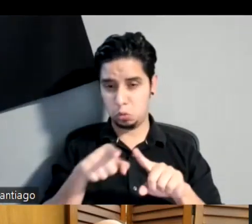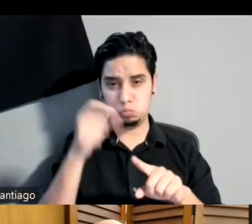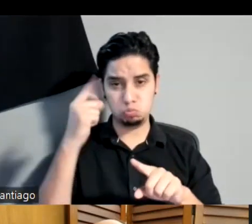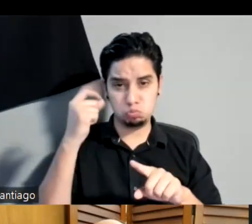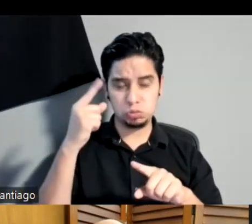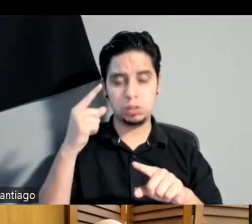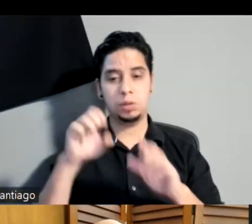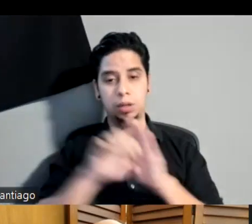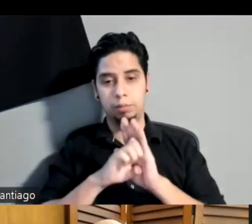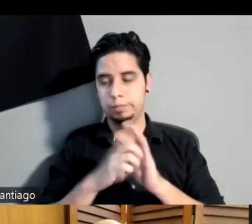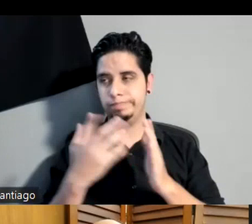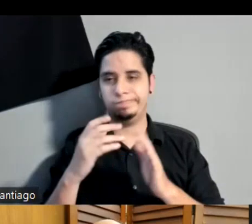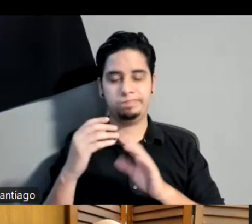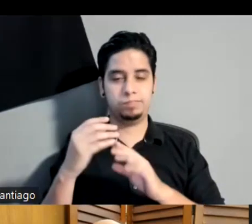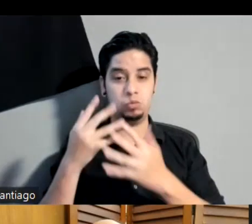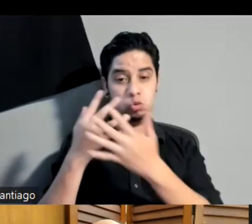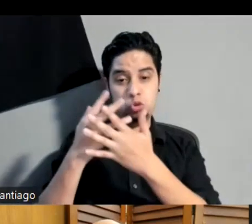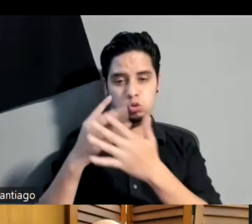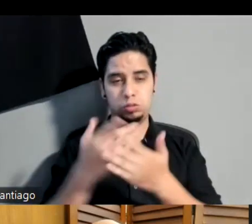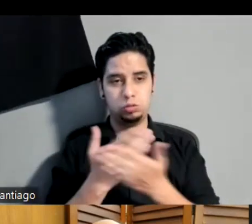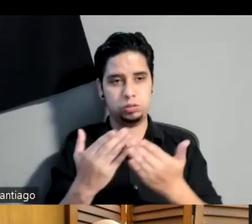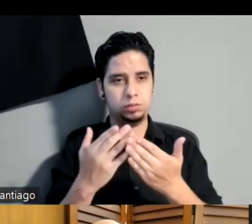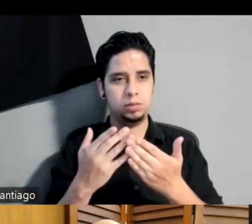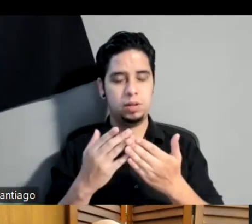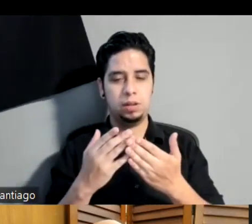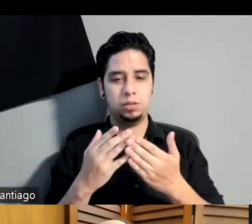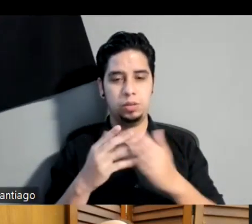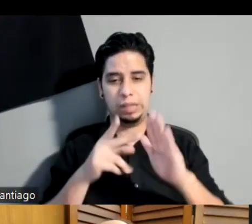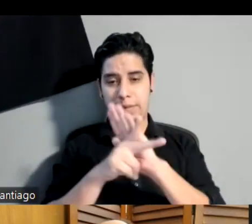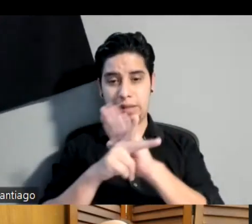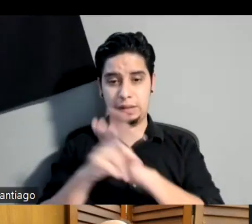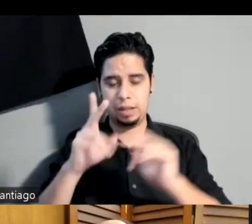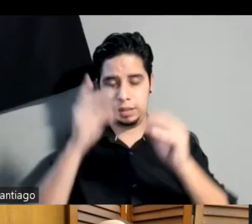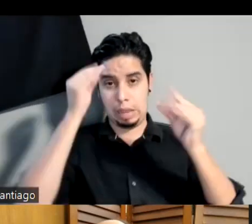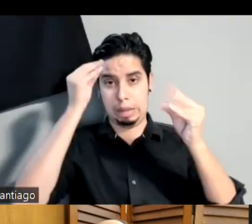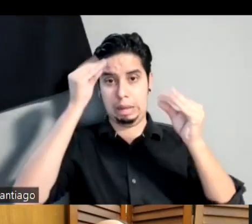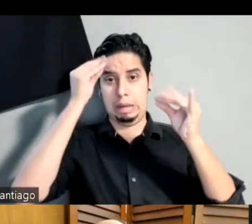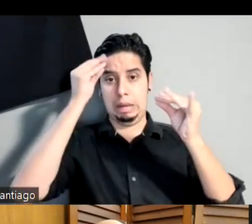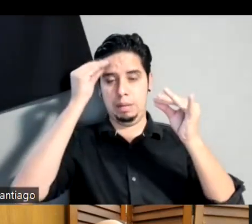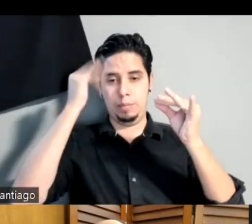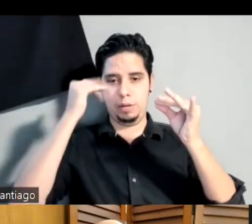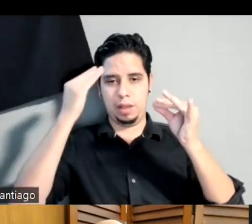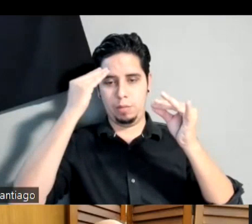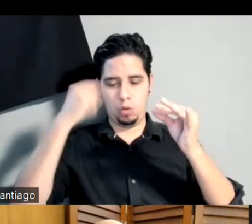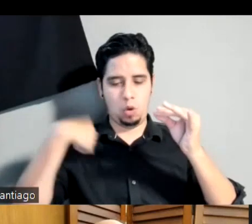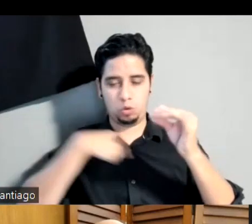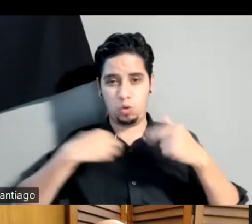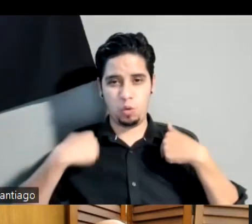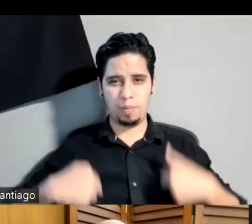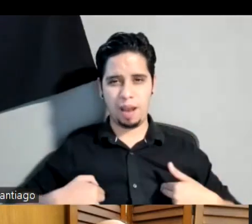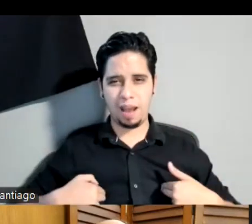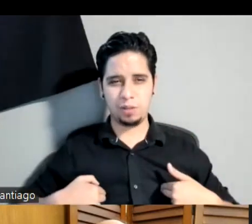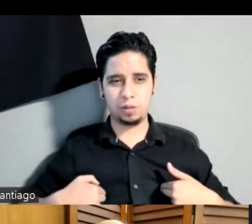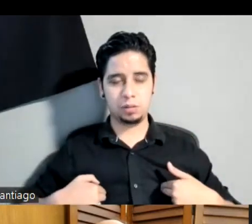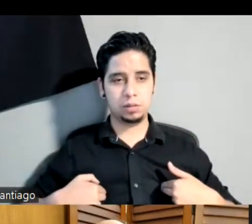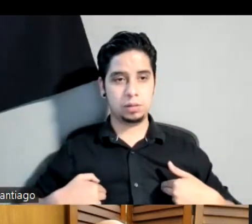las noticias, en las cosas. Tú dices masacre y la gente hace ¡ah! Porque pues, tú sabes, volvemos, son humanos que se fueron,